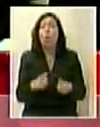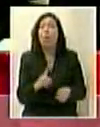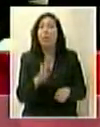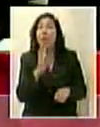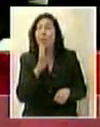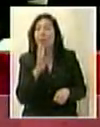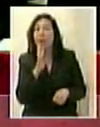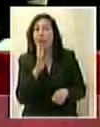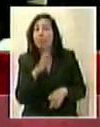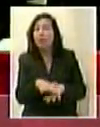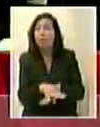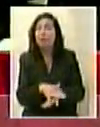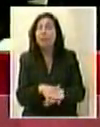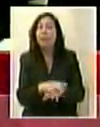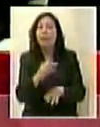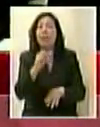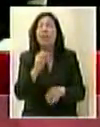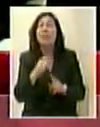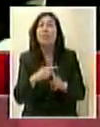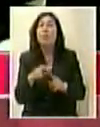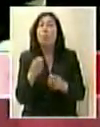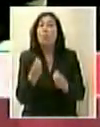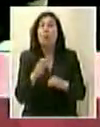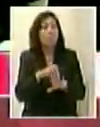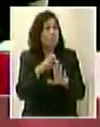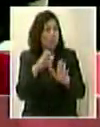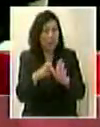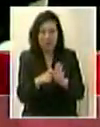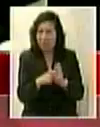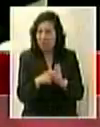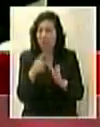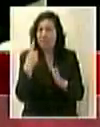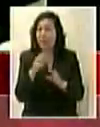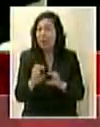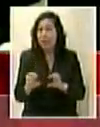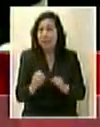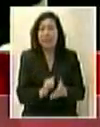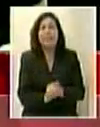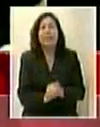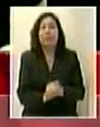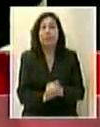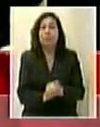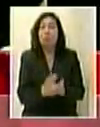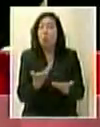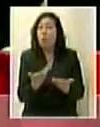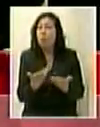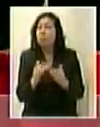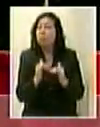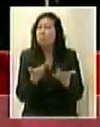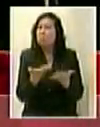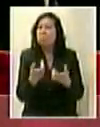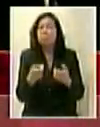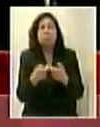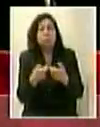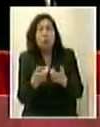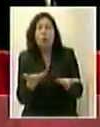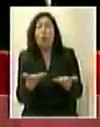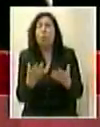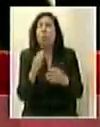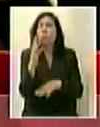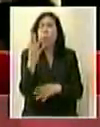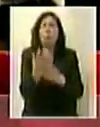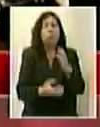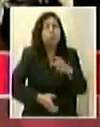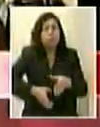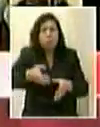de la calidad de la gestión, ¿por qué un proyecto para hacer un tendido eléctrico entre una torre y